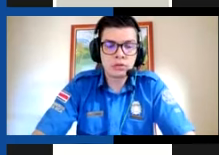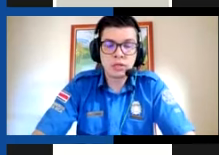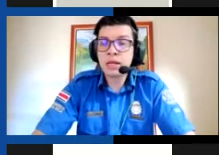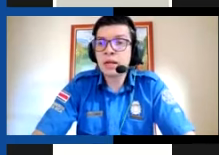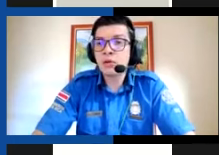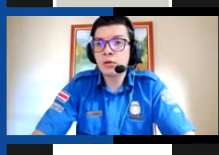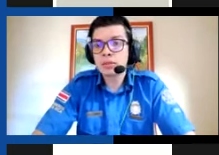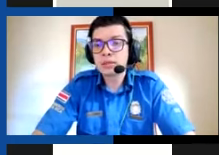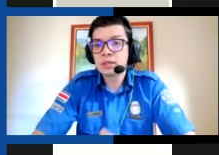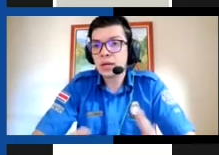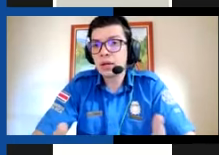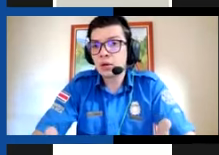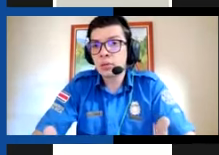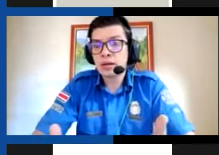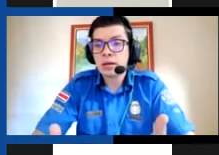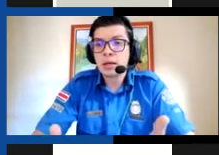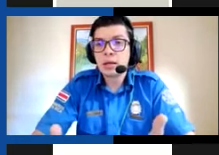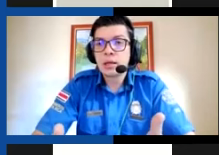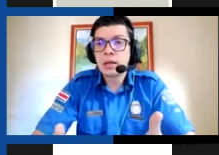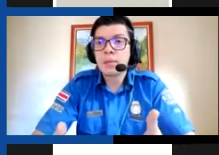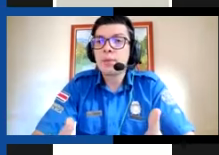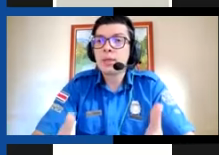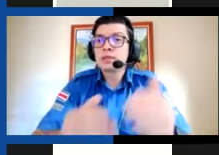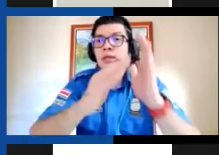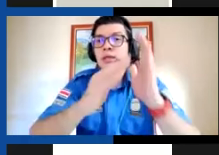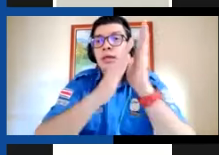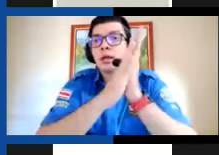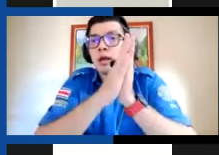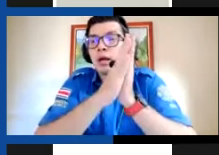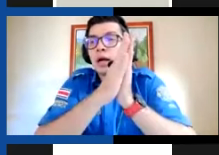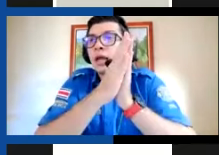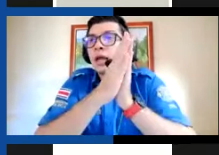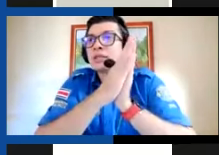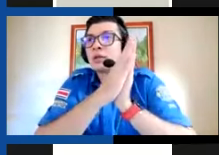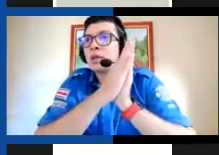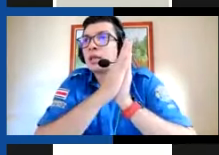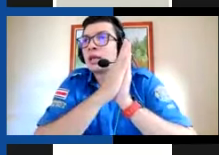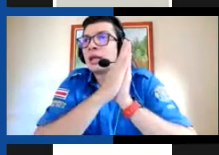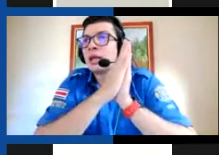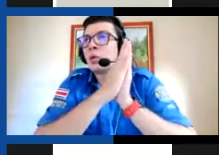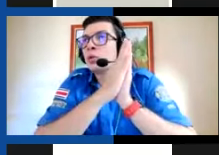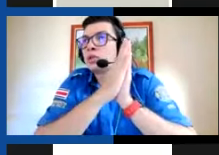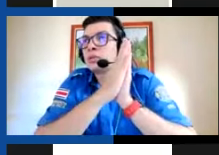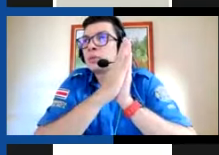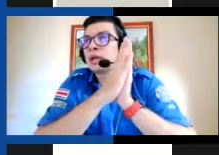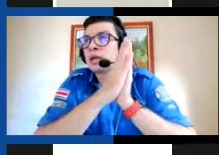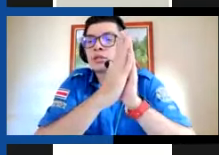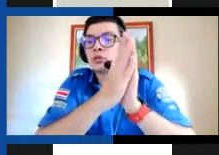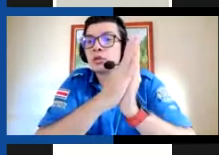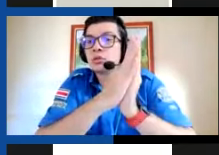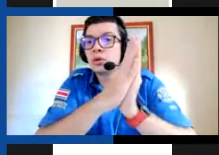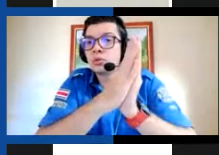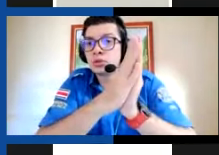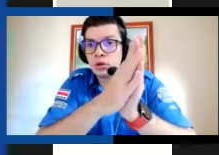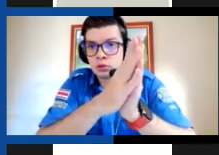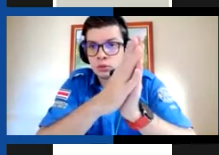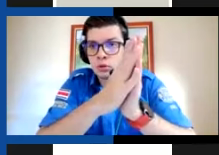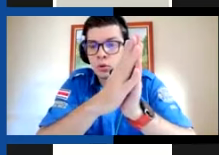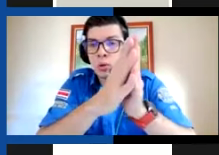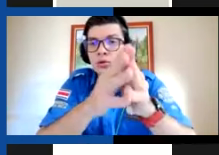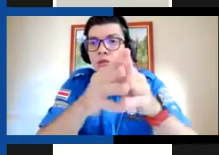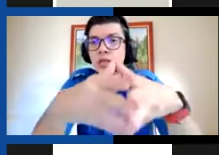si usted lee la norma, si se lee la norma, empieza a darse cuenta que un recipiente en el techo no es una